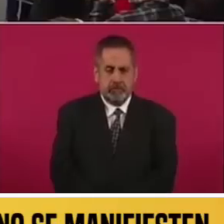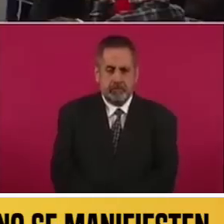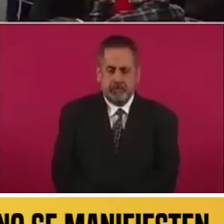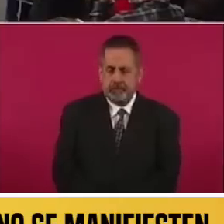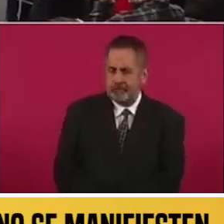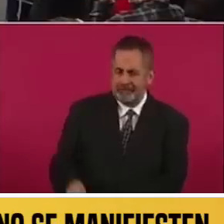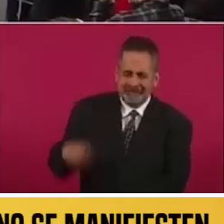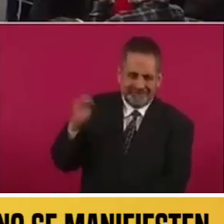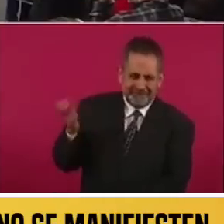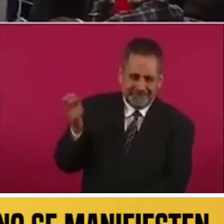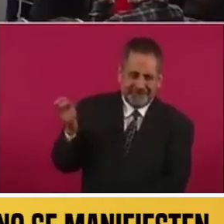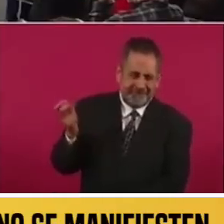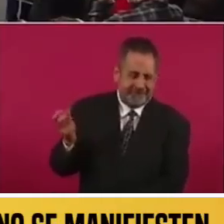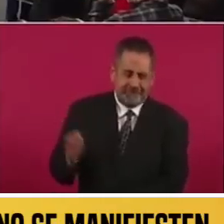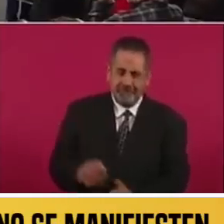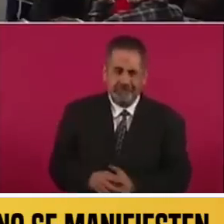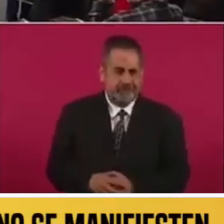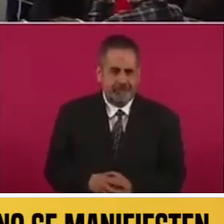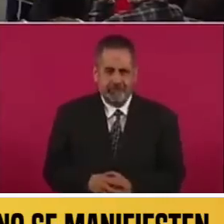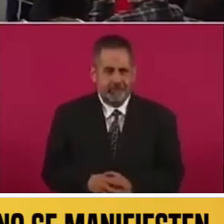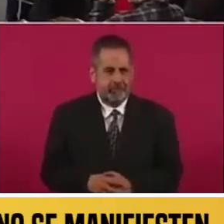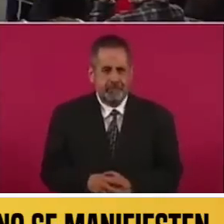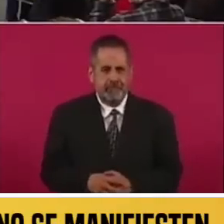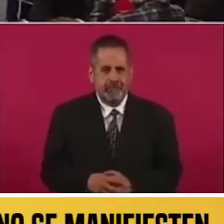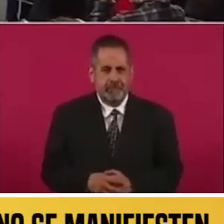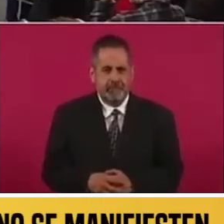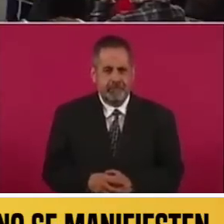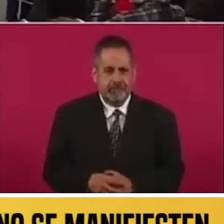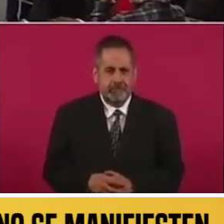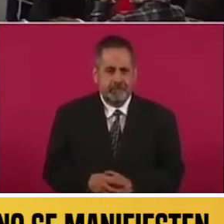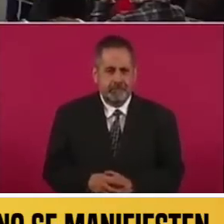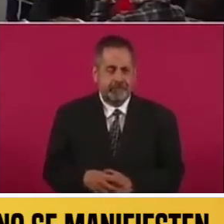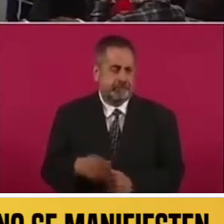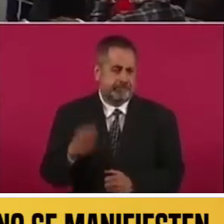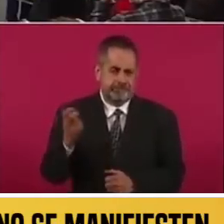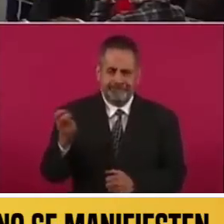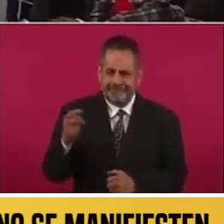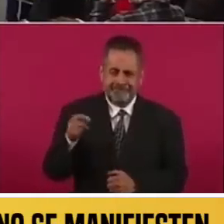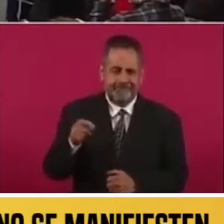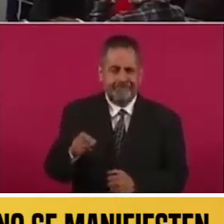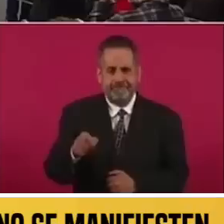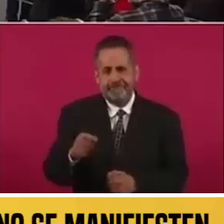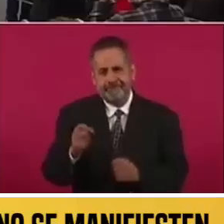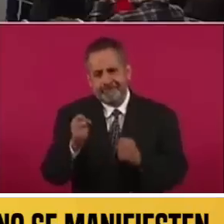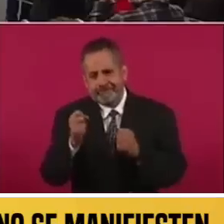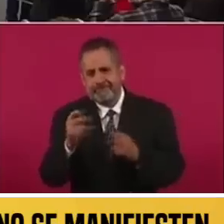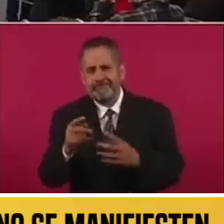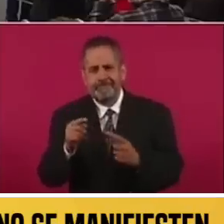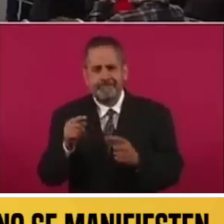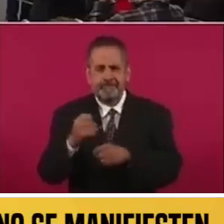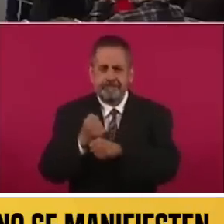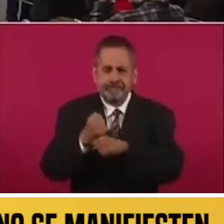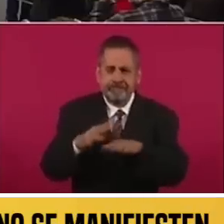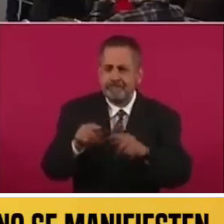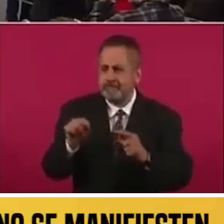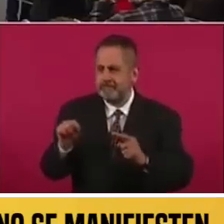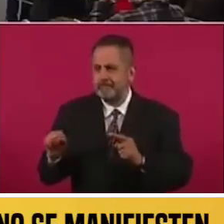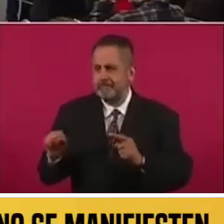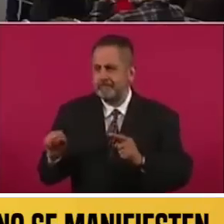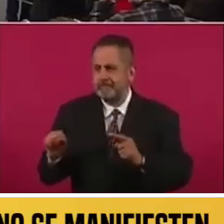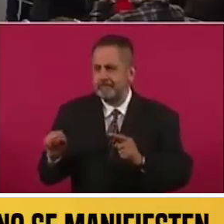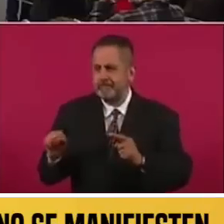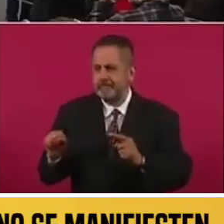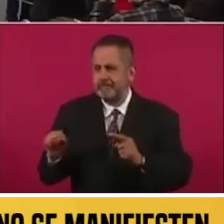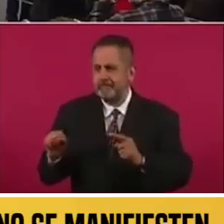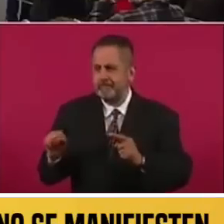Esto es por lo que está, y hay muchas otras informaciones.